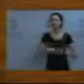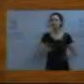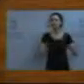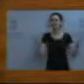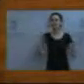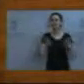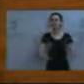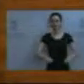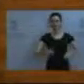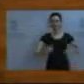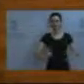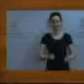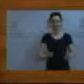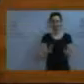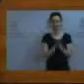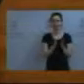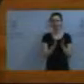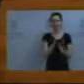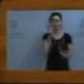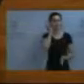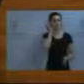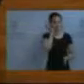de Avilés. Unas compañeras